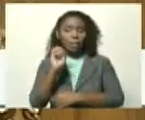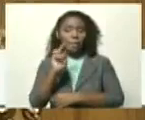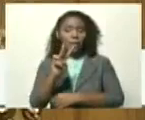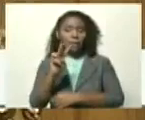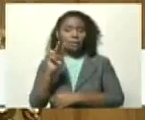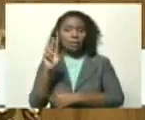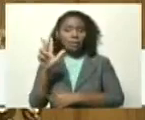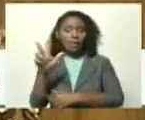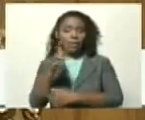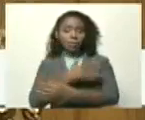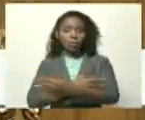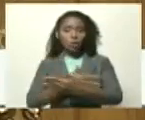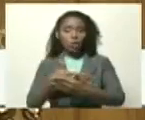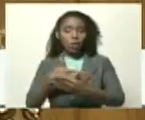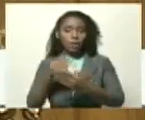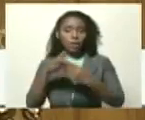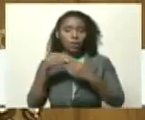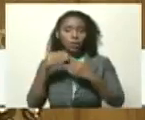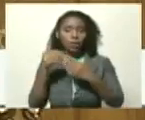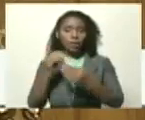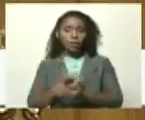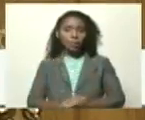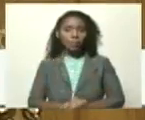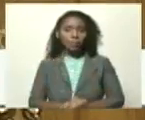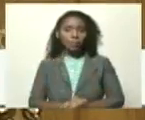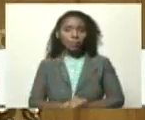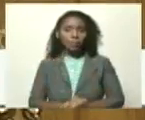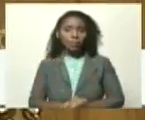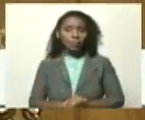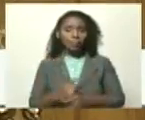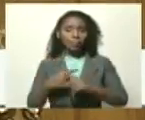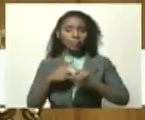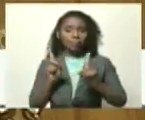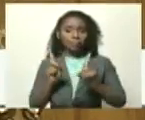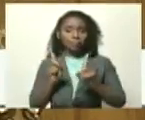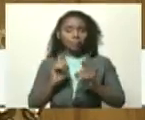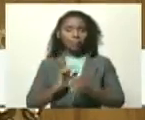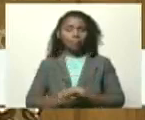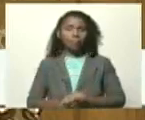1.223 millones de dólares. Pero,